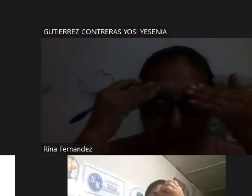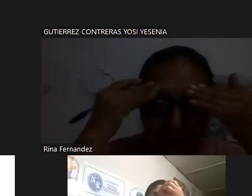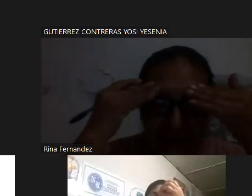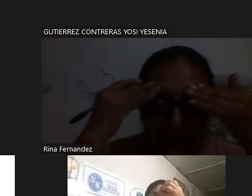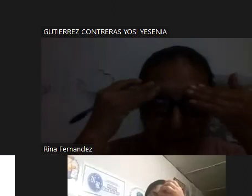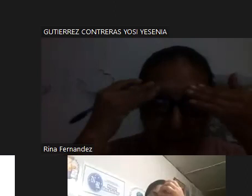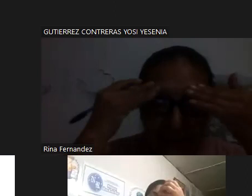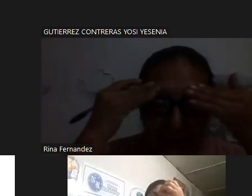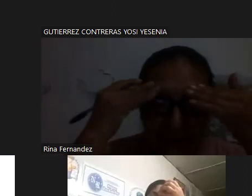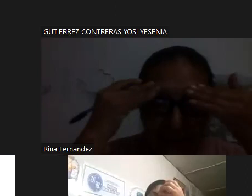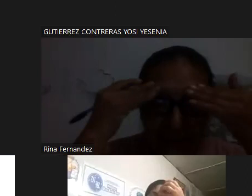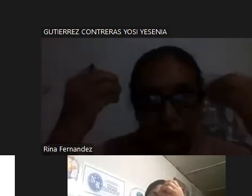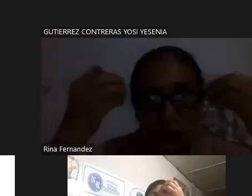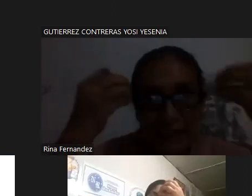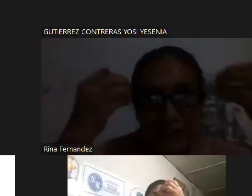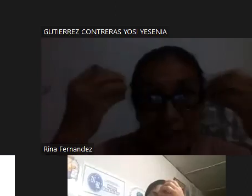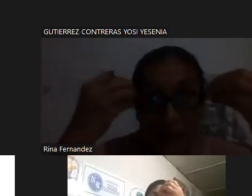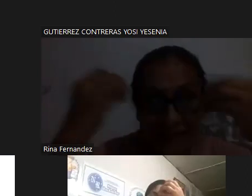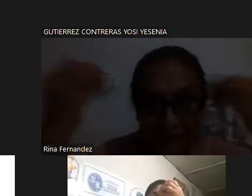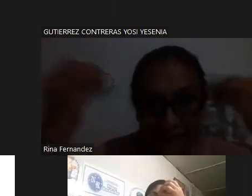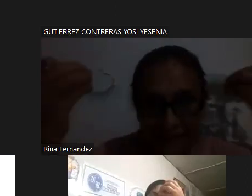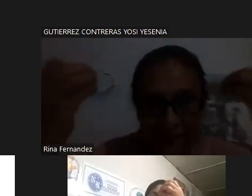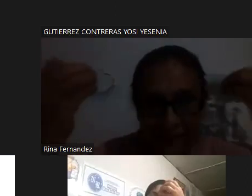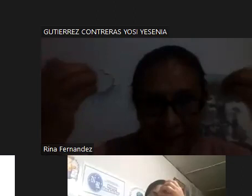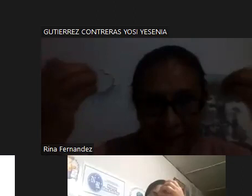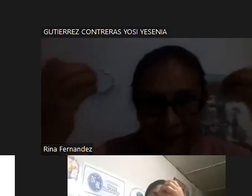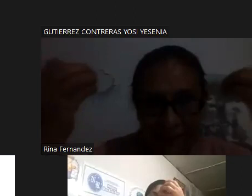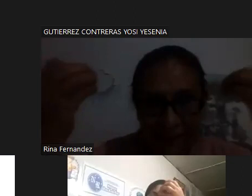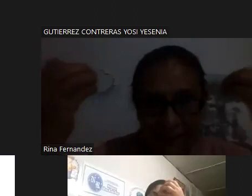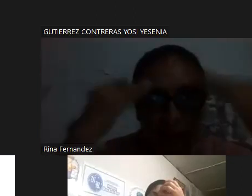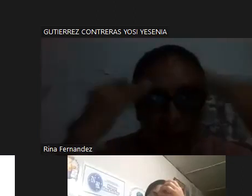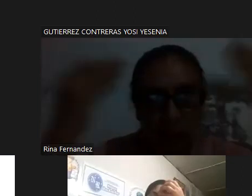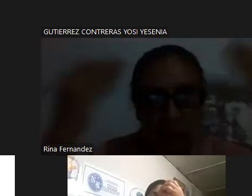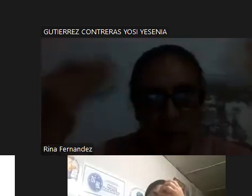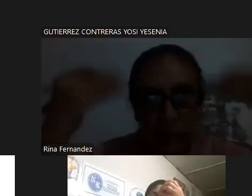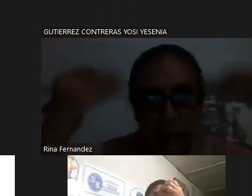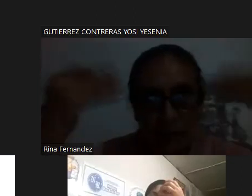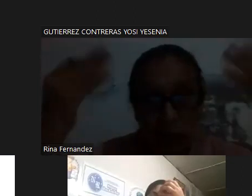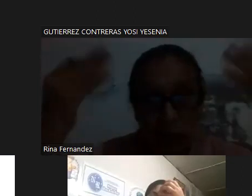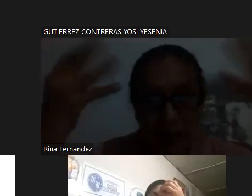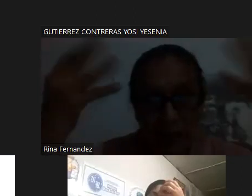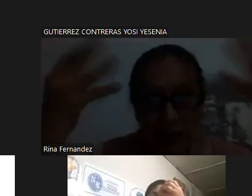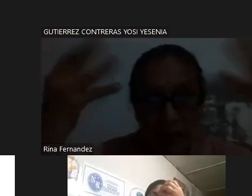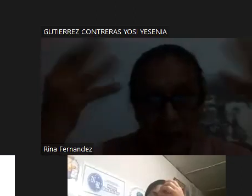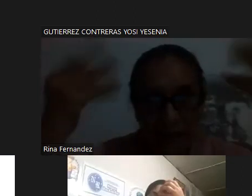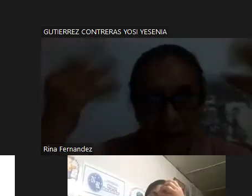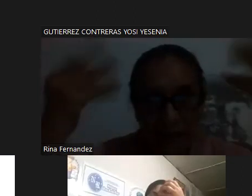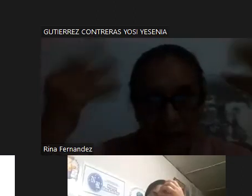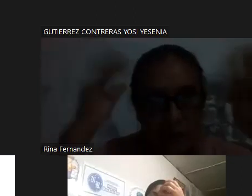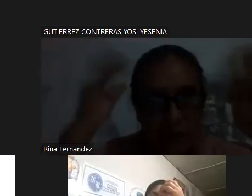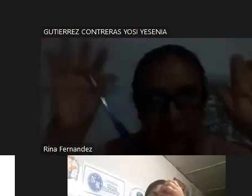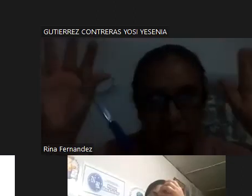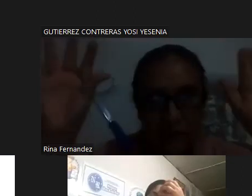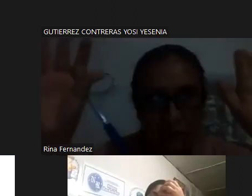Gestos a nosotros nos han dicho bastante, ¿no? Si no hubieran hablado y solamente hubiéramos visto esos gestos,